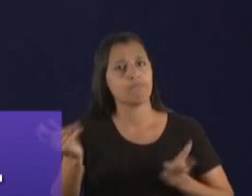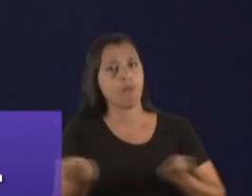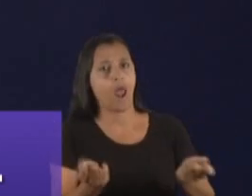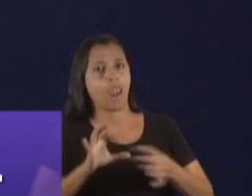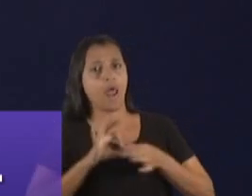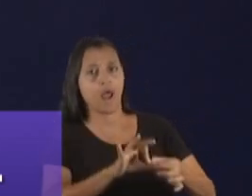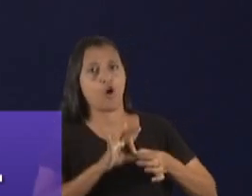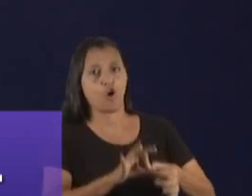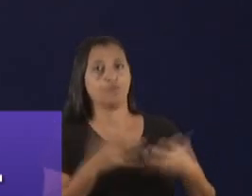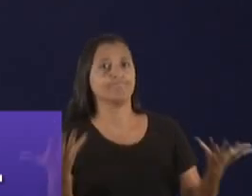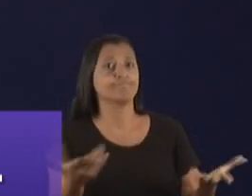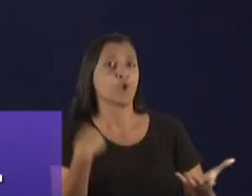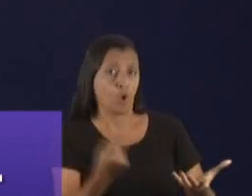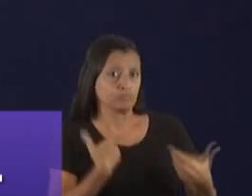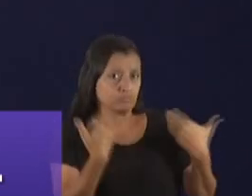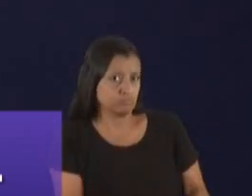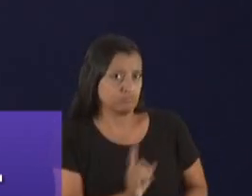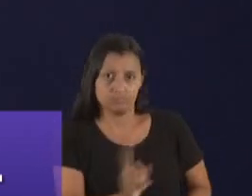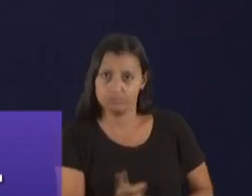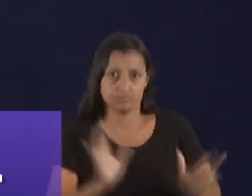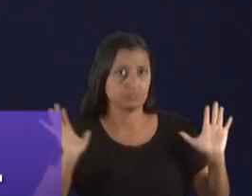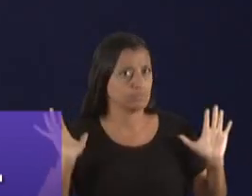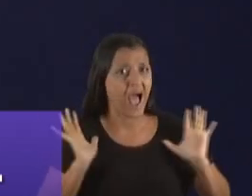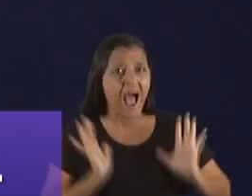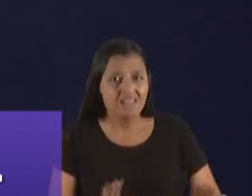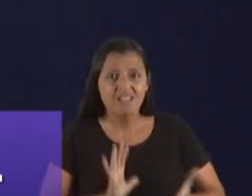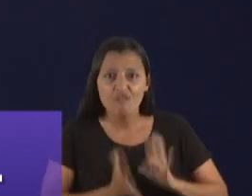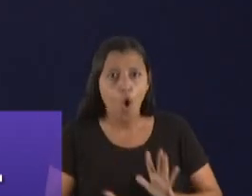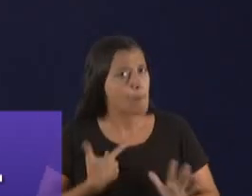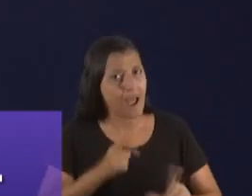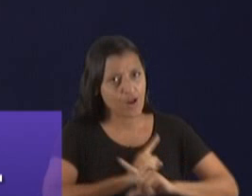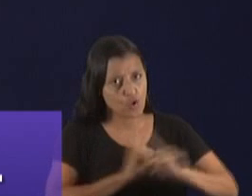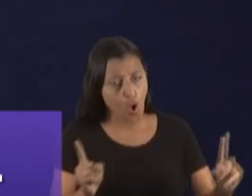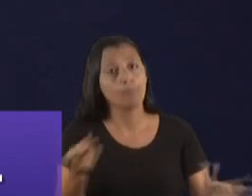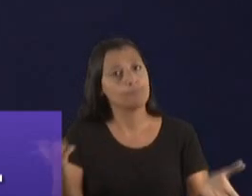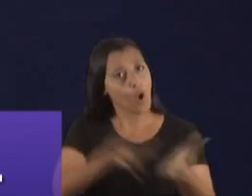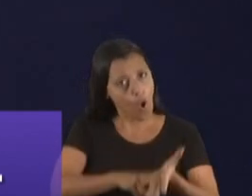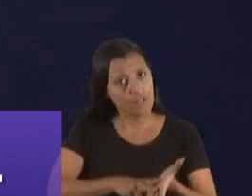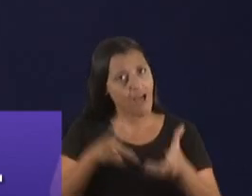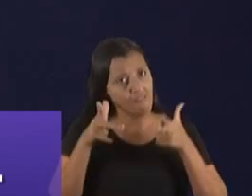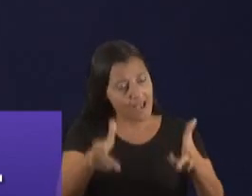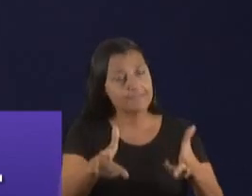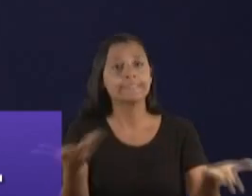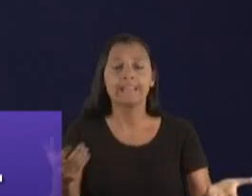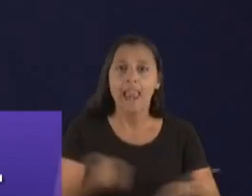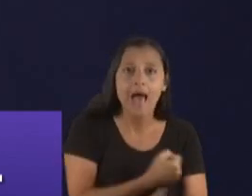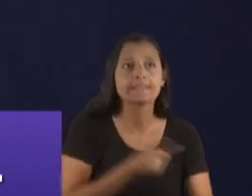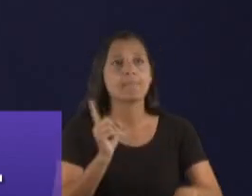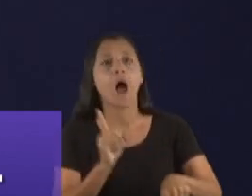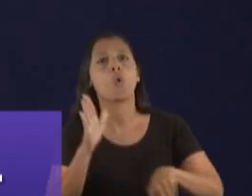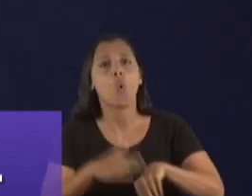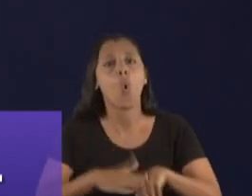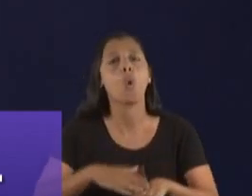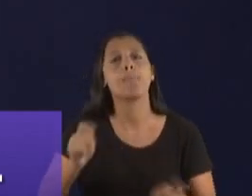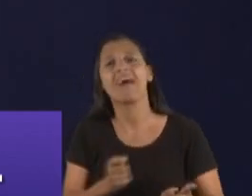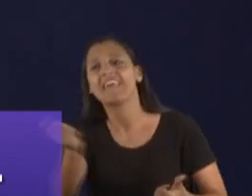Y tampoco, por supuesto, estamos dispuestos, lo dijimos siempre, y repito, por desgracia los tiempos burocráticos,